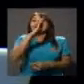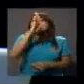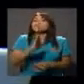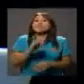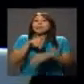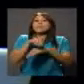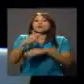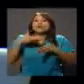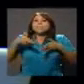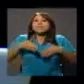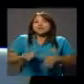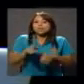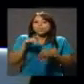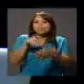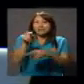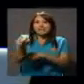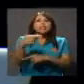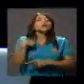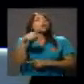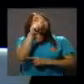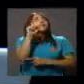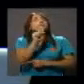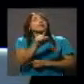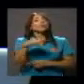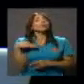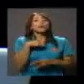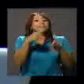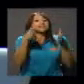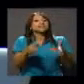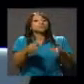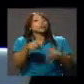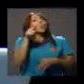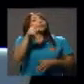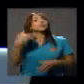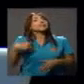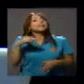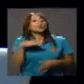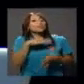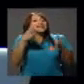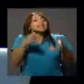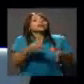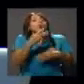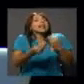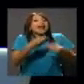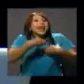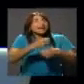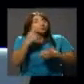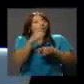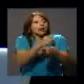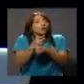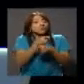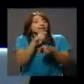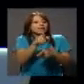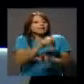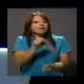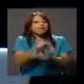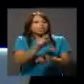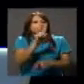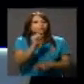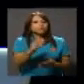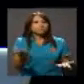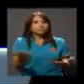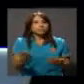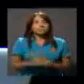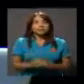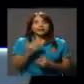le pregunto yo al señor ministro ¿qué ha hecho usted señor ministro en ocho años para corregir este defecto? Gracias don José Miguel.